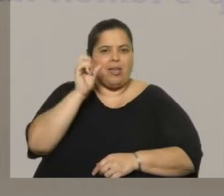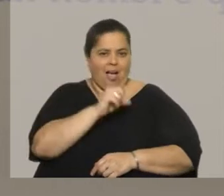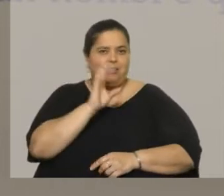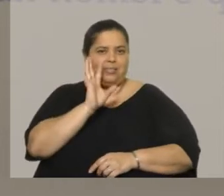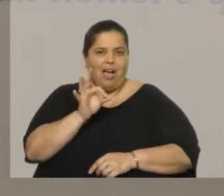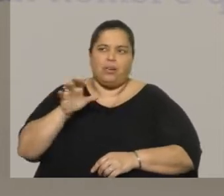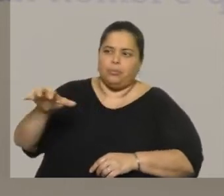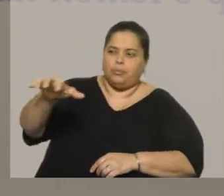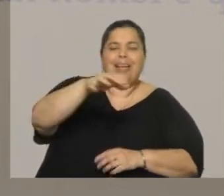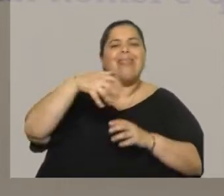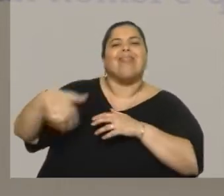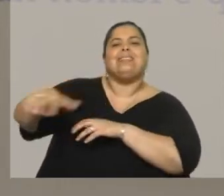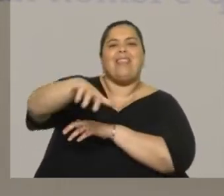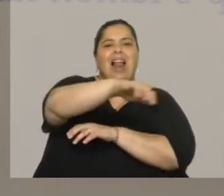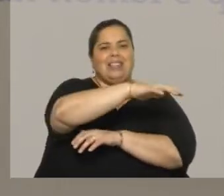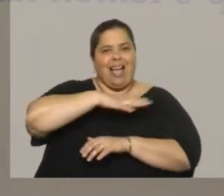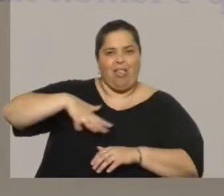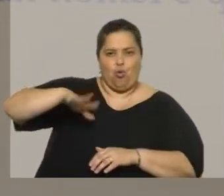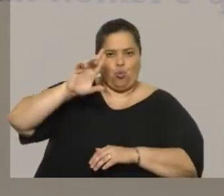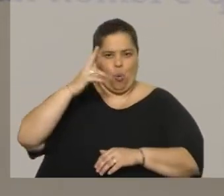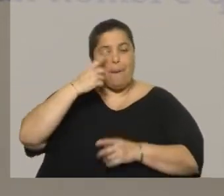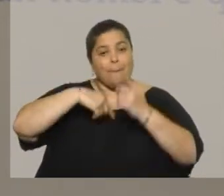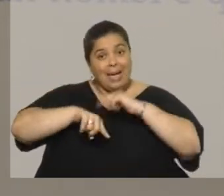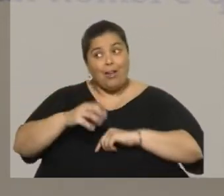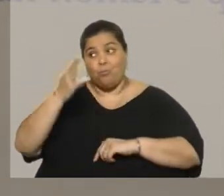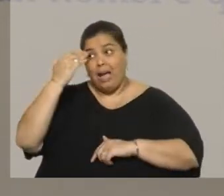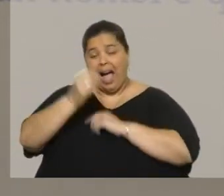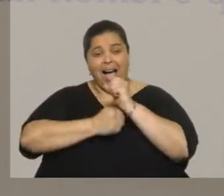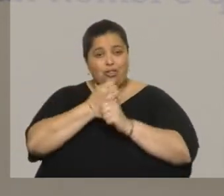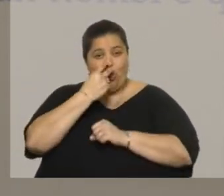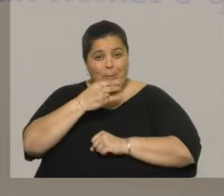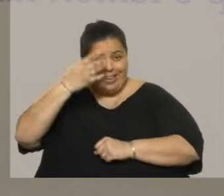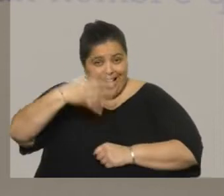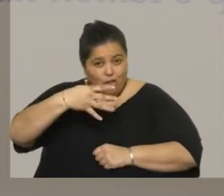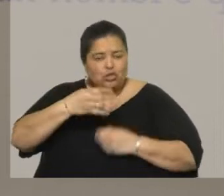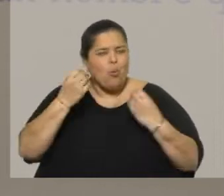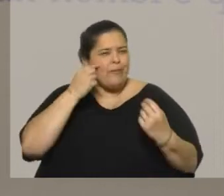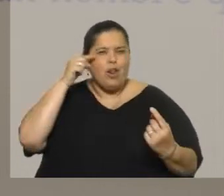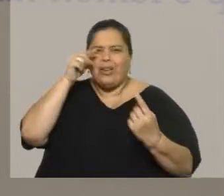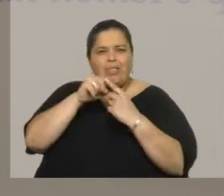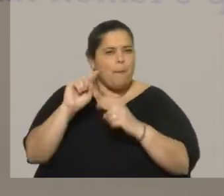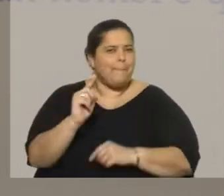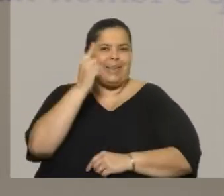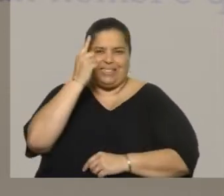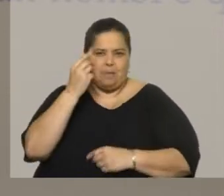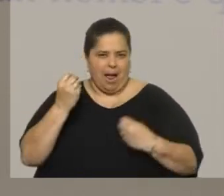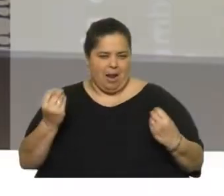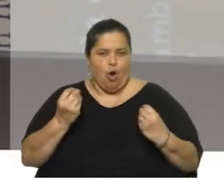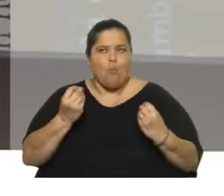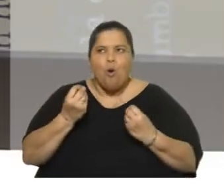territorio, descentraliza. Pero originalmente, en 2014, ¿cuál fue el cometido principal de la UTEC? ¿Qué vacío vino a